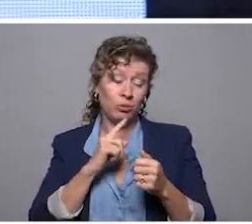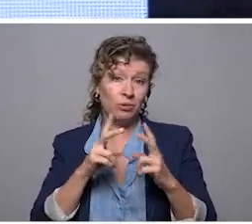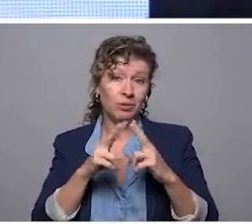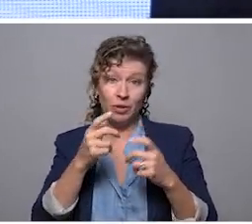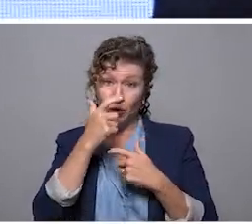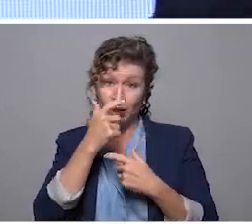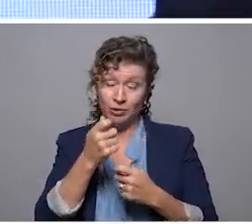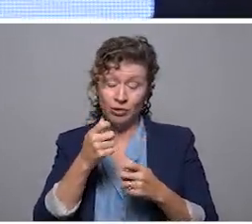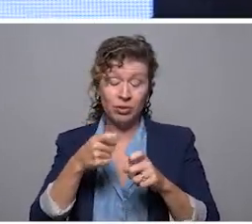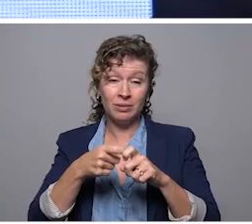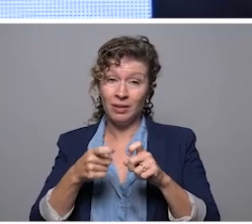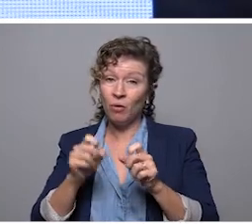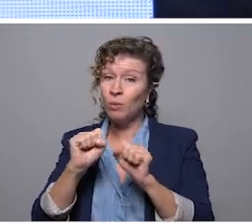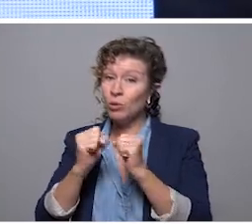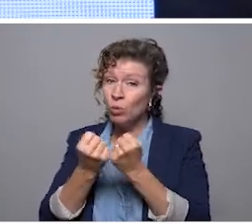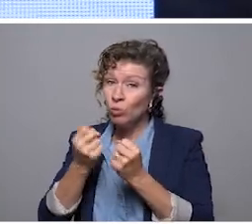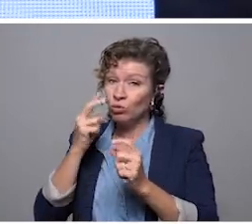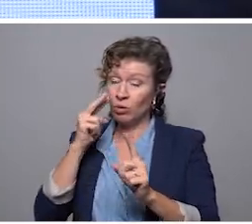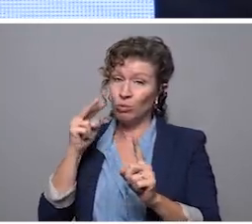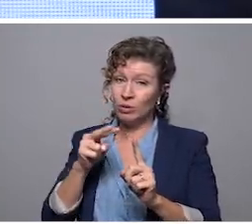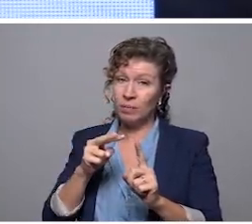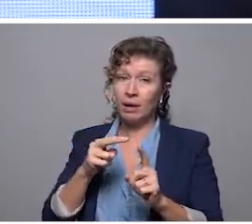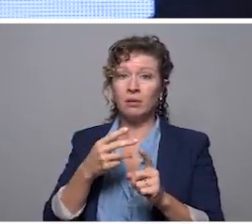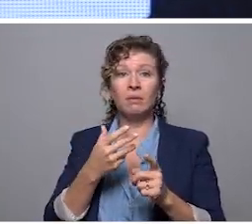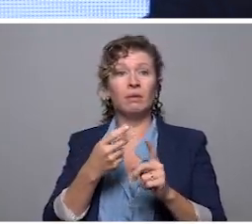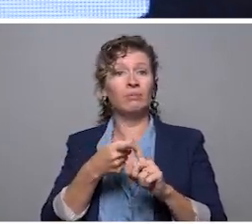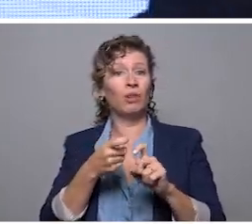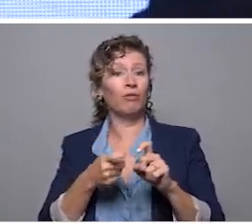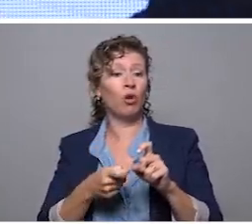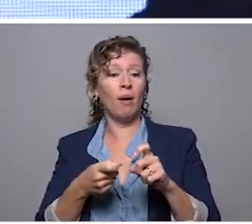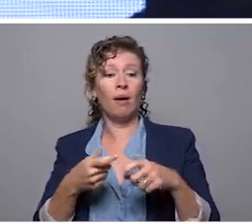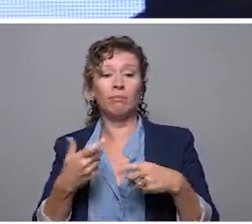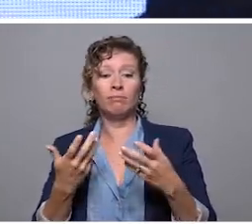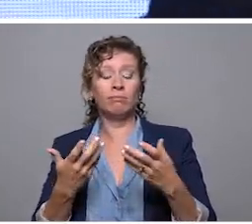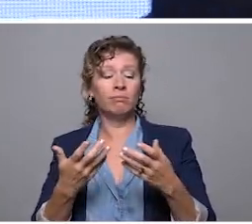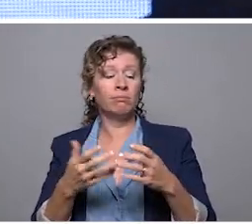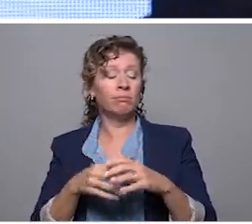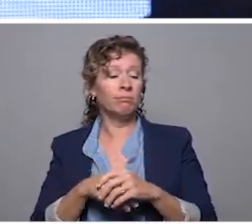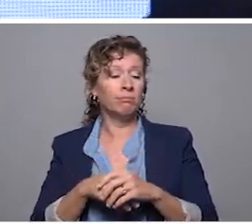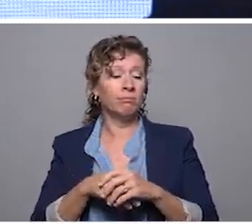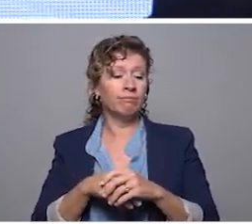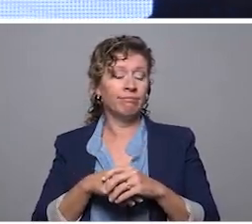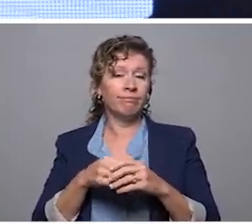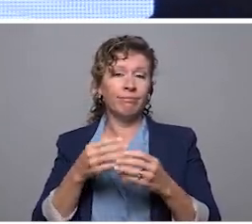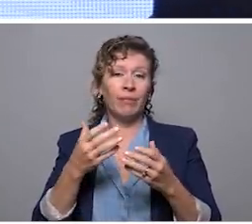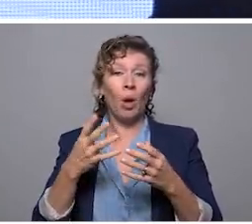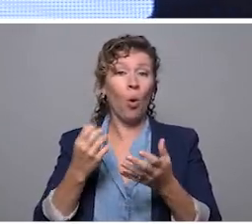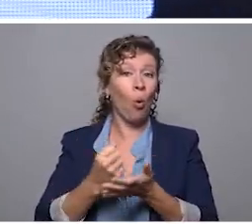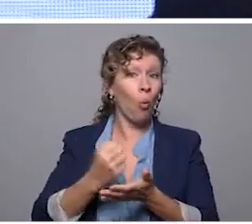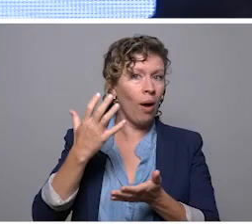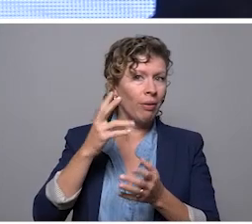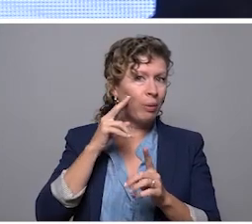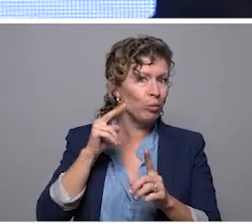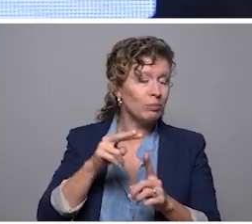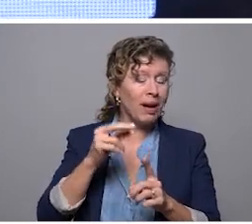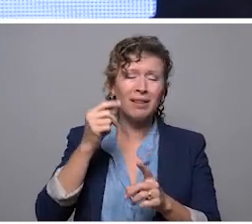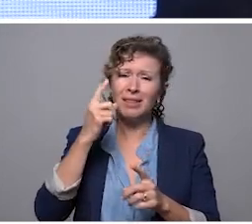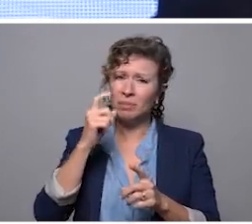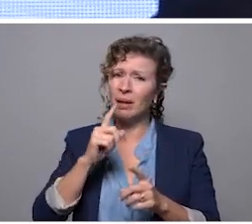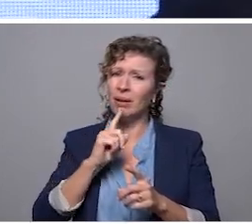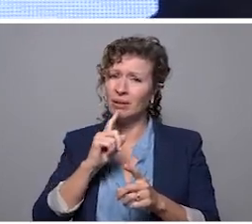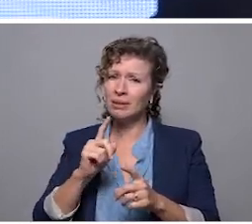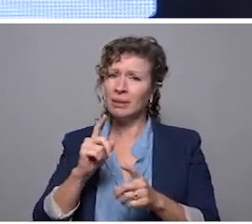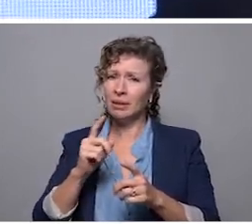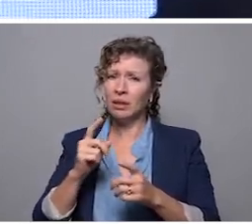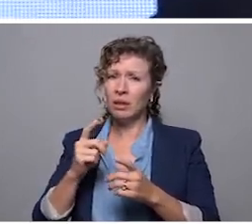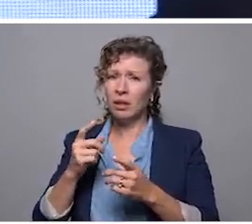social desde el punto de vista eh de riqueza porque es un mundo que todo el tiempo nos